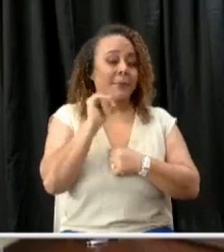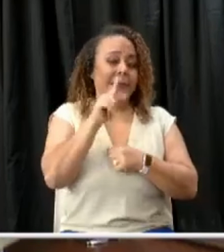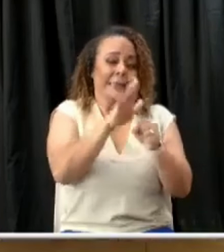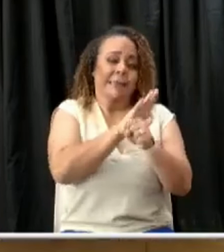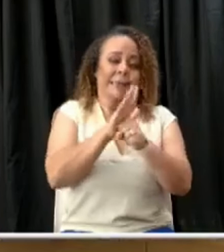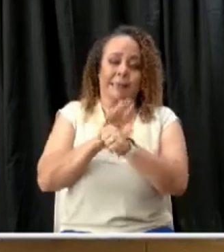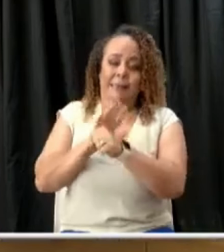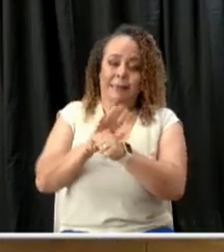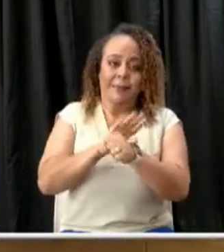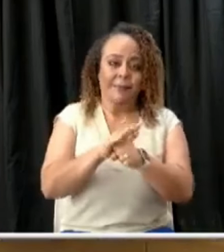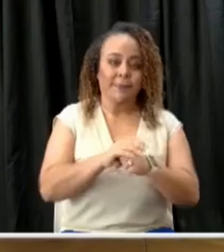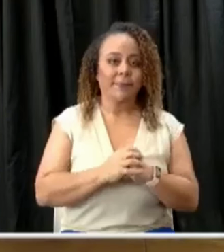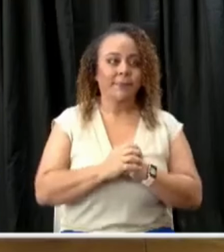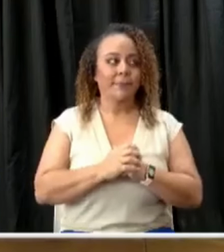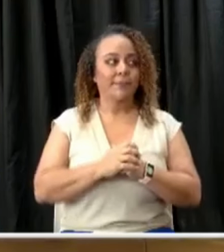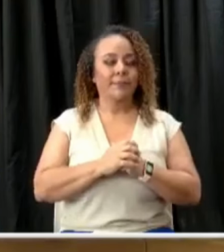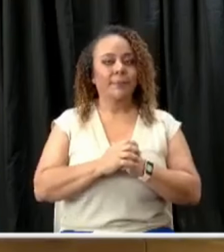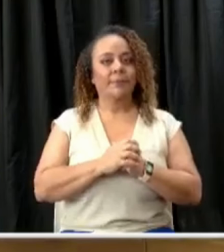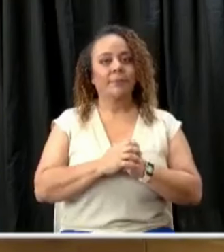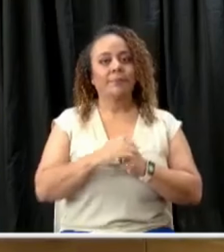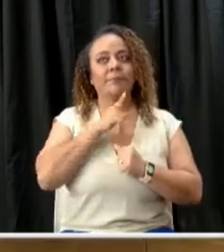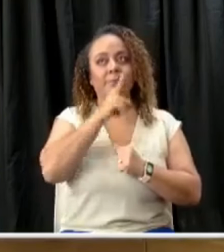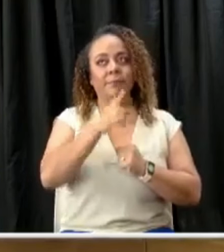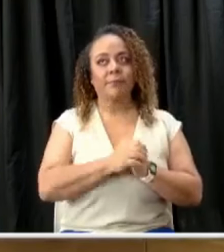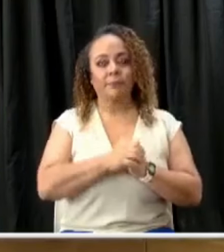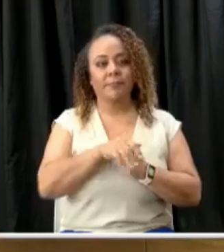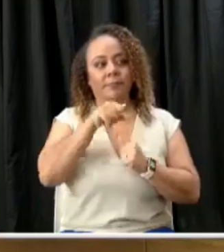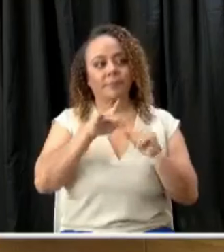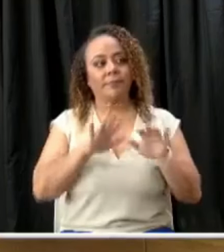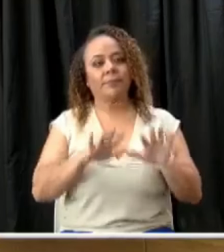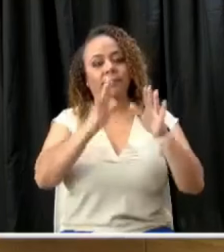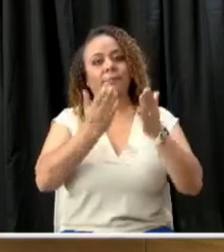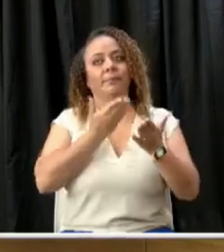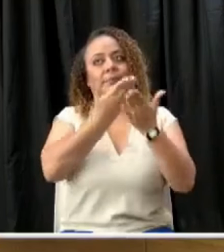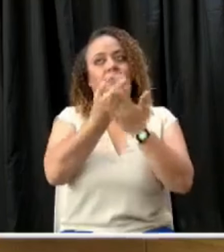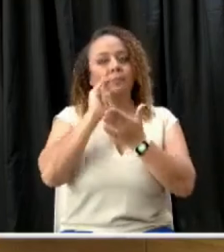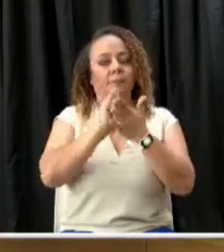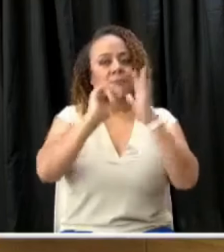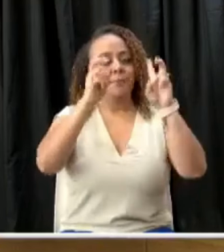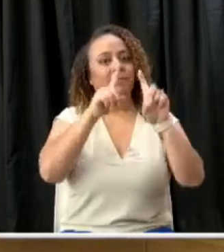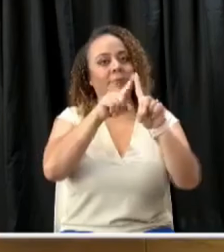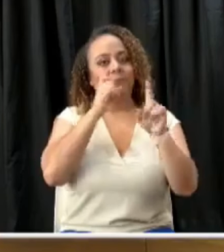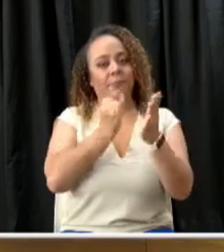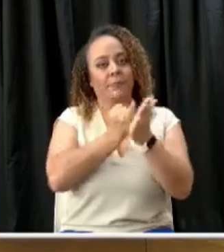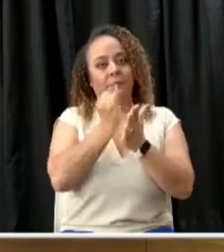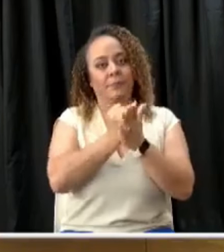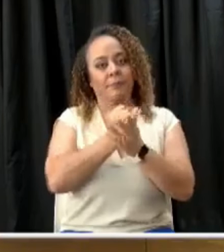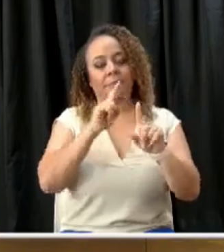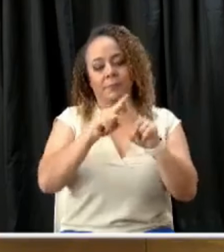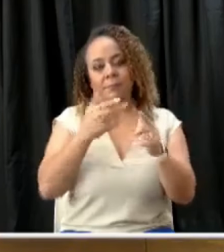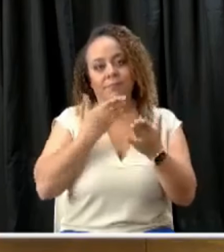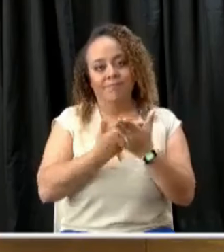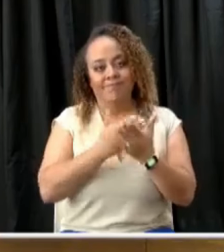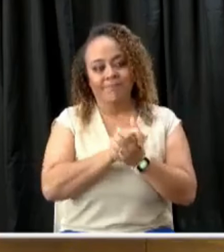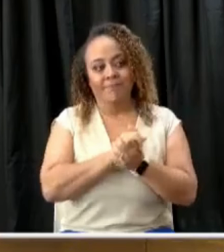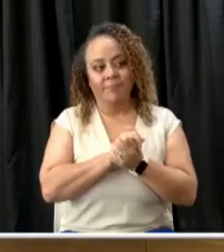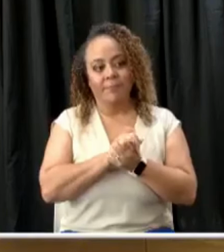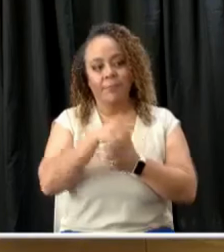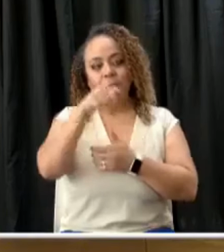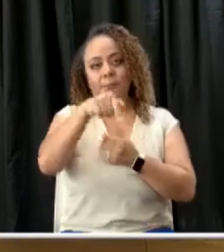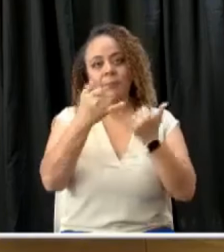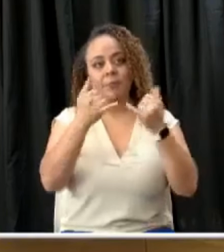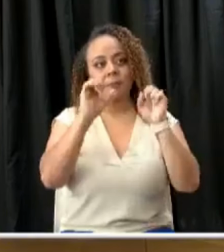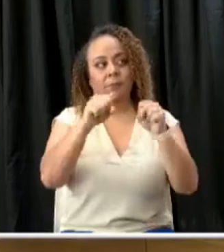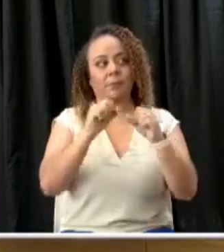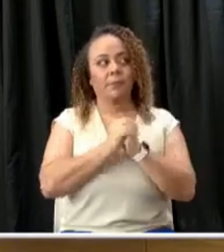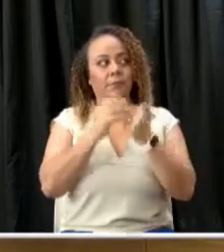muy ocupado, realmente hace un gran aporte a este tema desde la investigación, pero bueno, hoy ya la pudimos